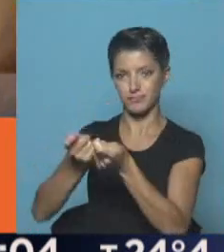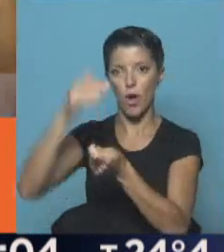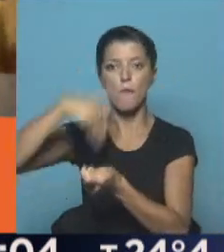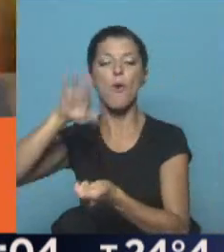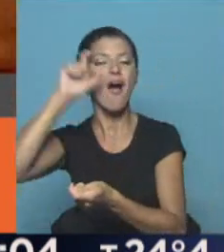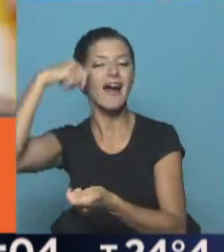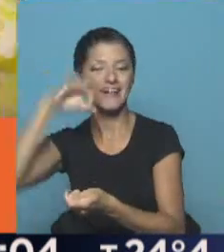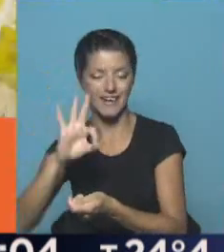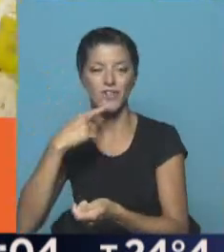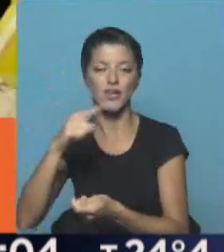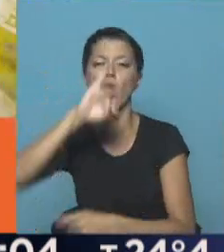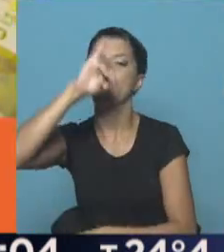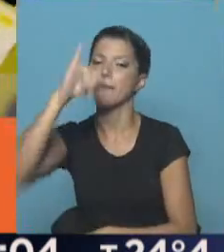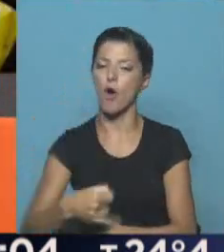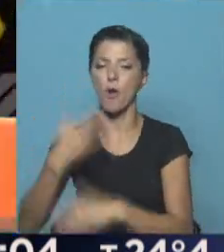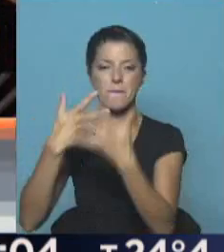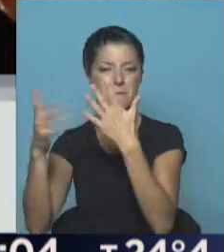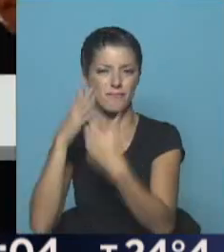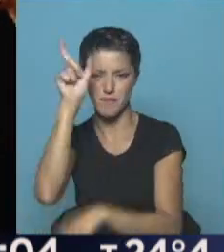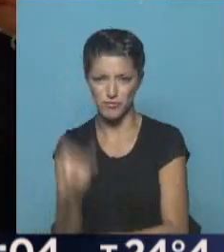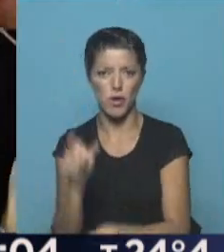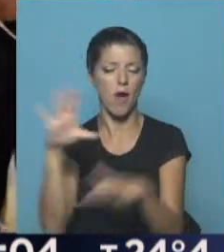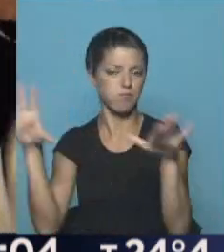calificó como las mejores manos.